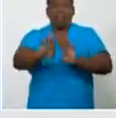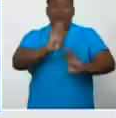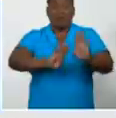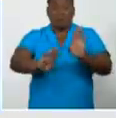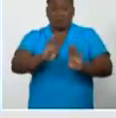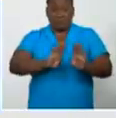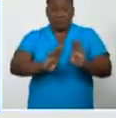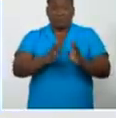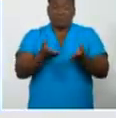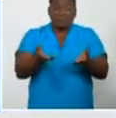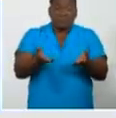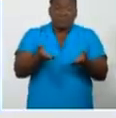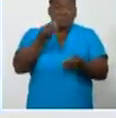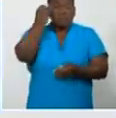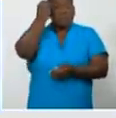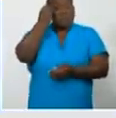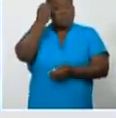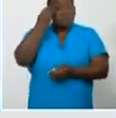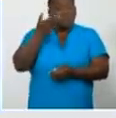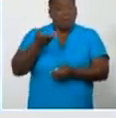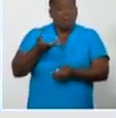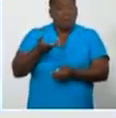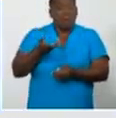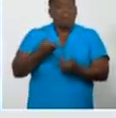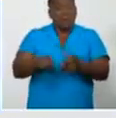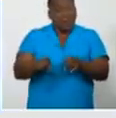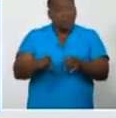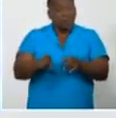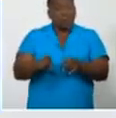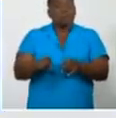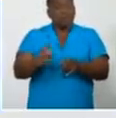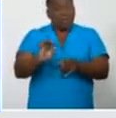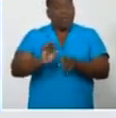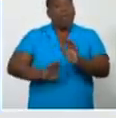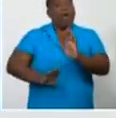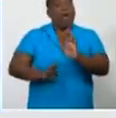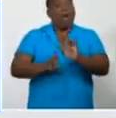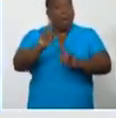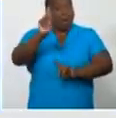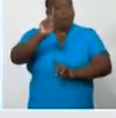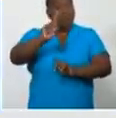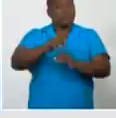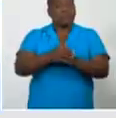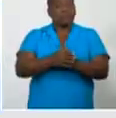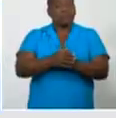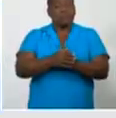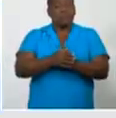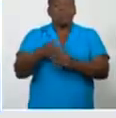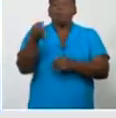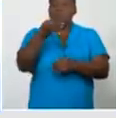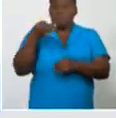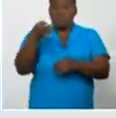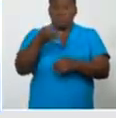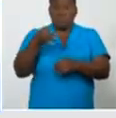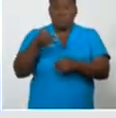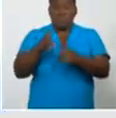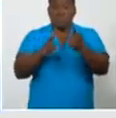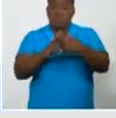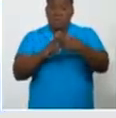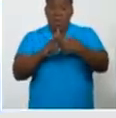se mantiene una cifra alta. Y como dije ya, el municipio de Bayamo y el de Iza